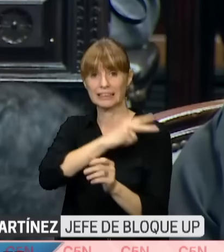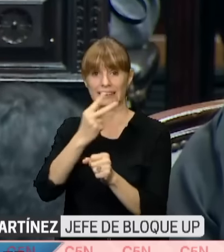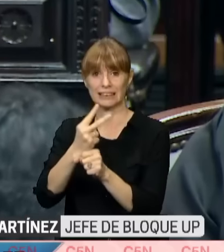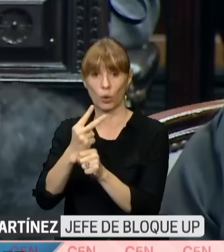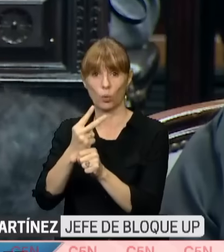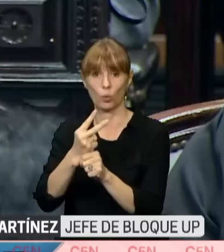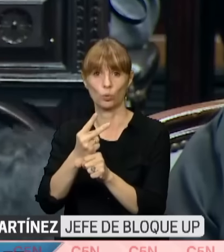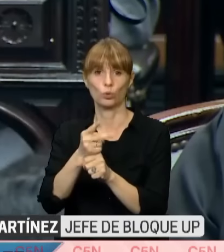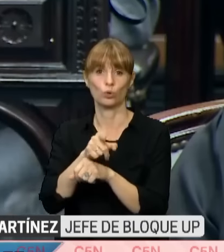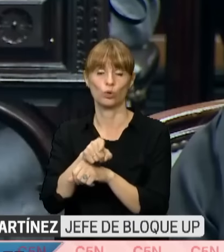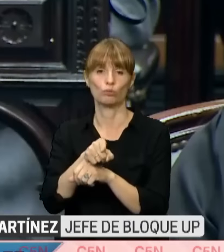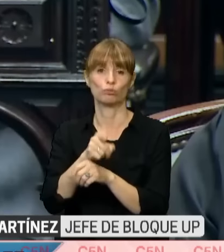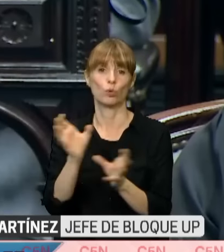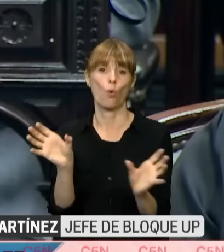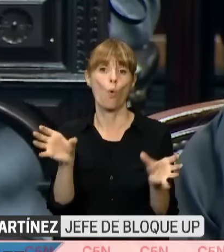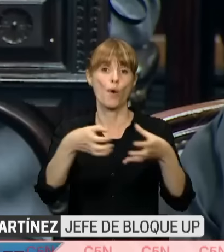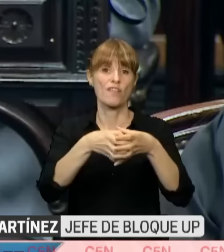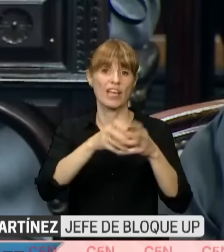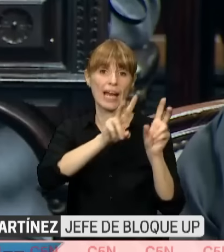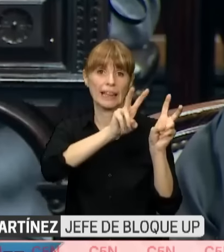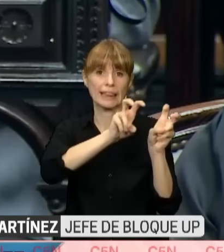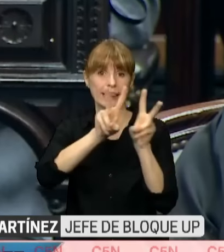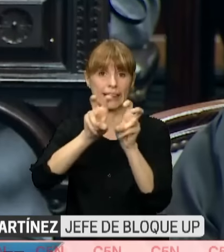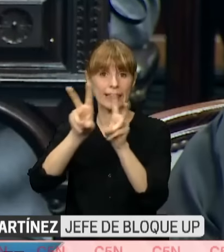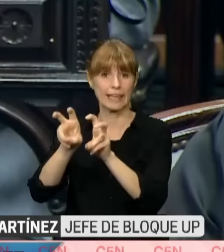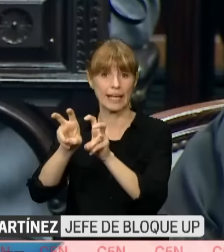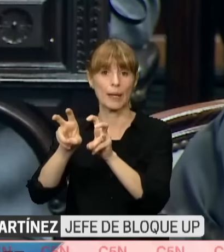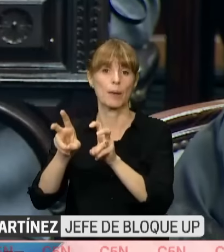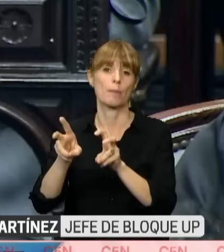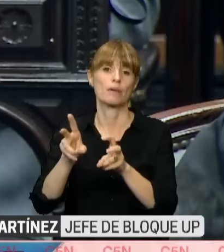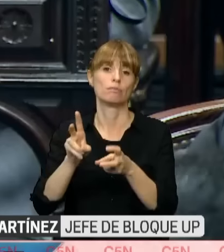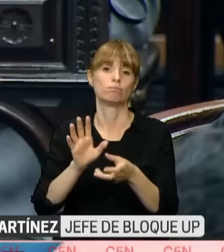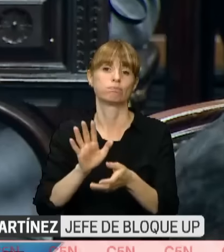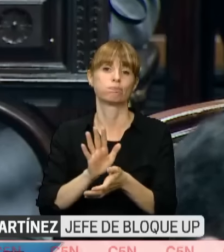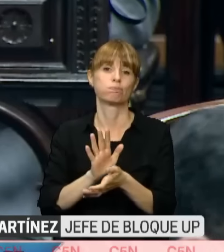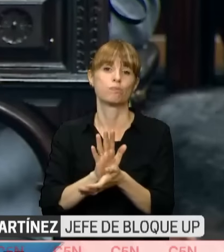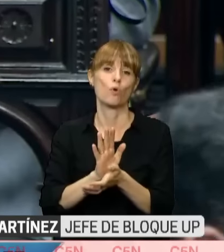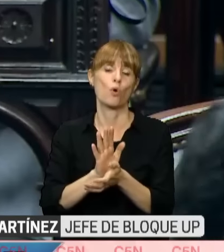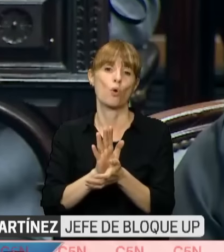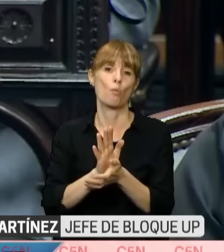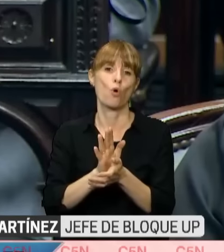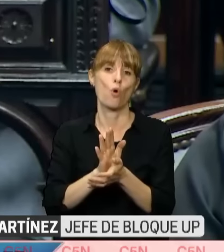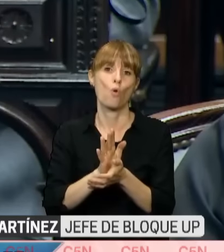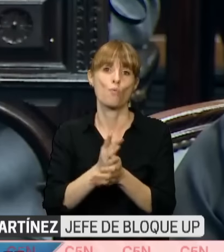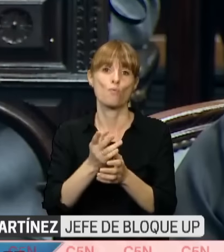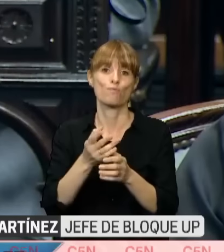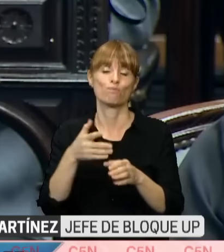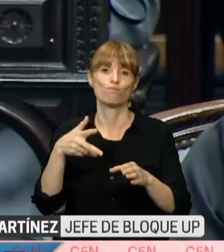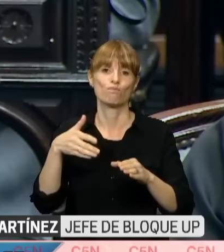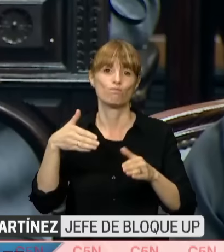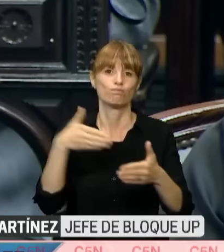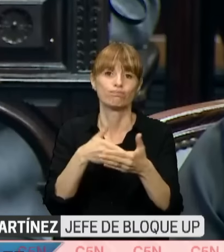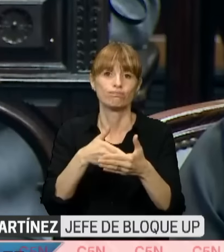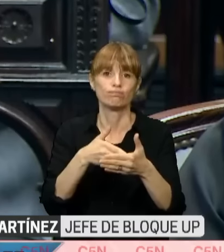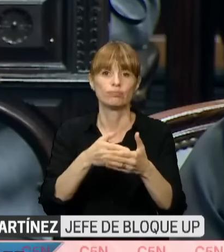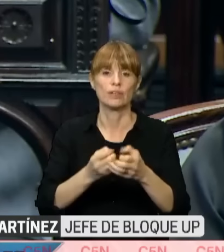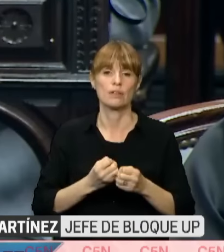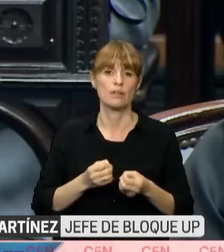en la práctica, unificar los temas funciona como un límite para la libertad de expresión de los diputados y de las